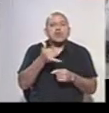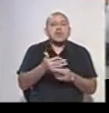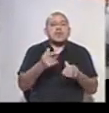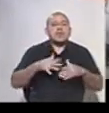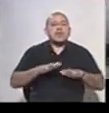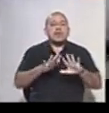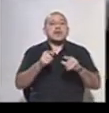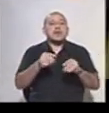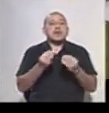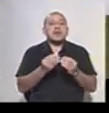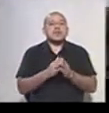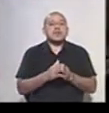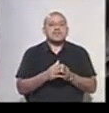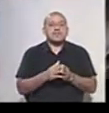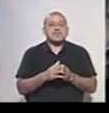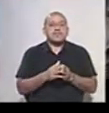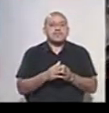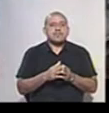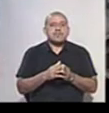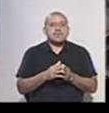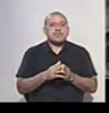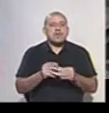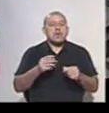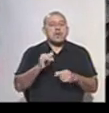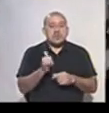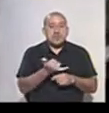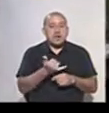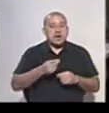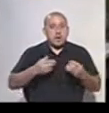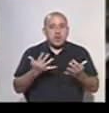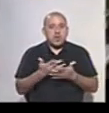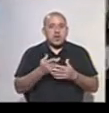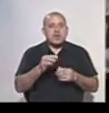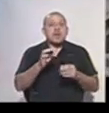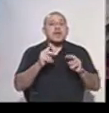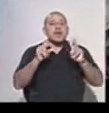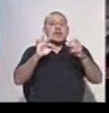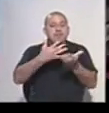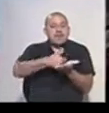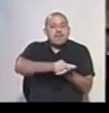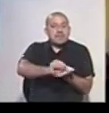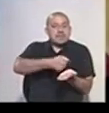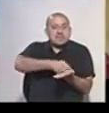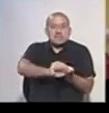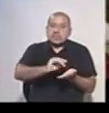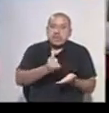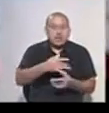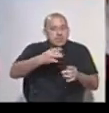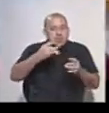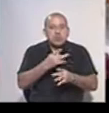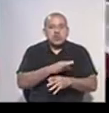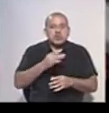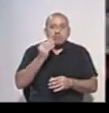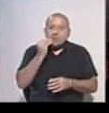con todo esto. Ya estábamos menos terminando la preparación de la masa, cuando queda al dente ya la tenemos. Hicimos